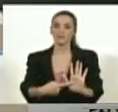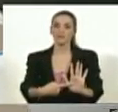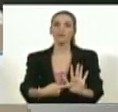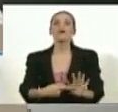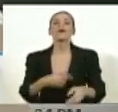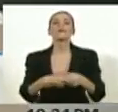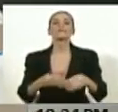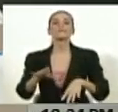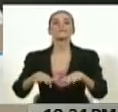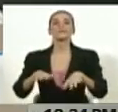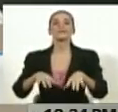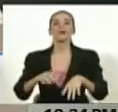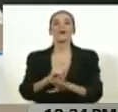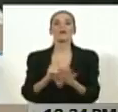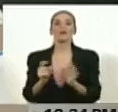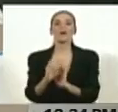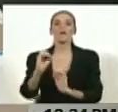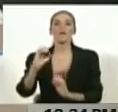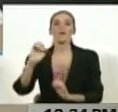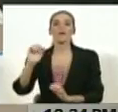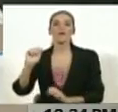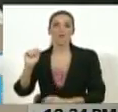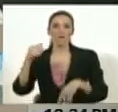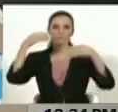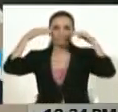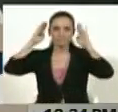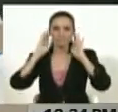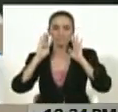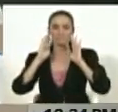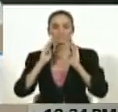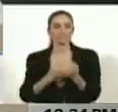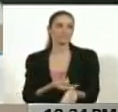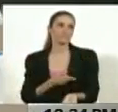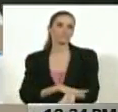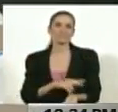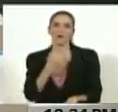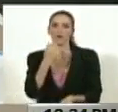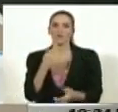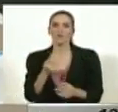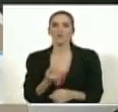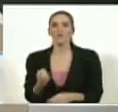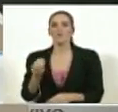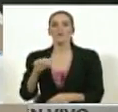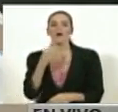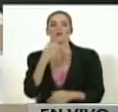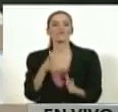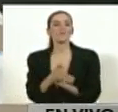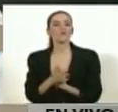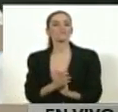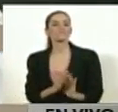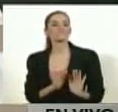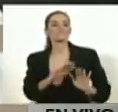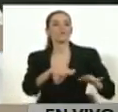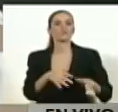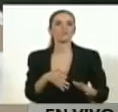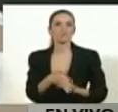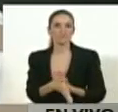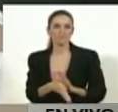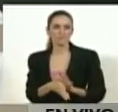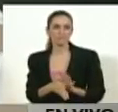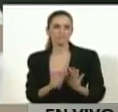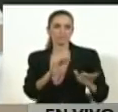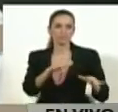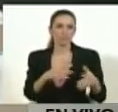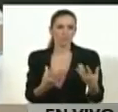veces del secretario general de esta organización Es más no es más que un ejecutor un brazo ejecutor al